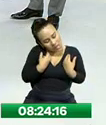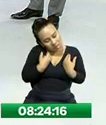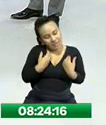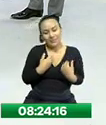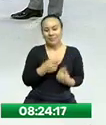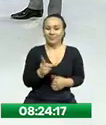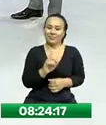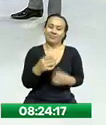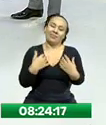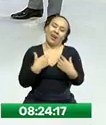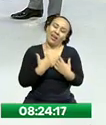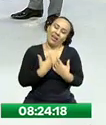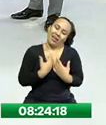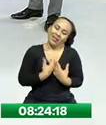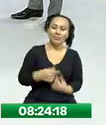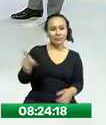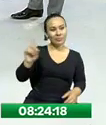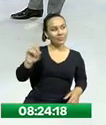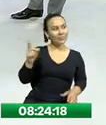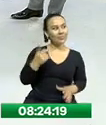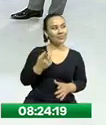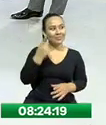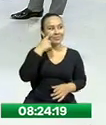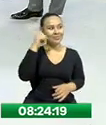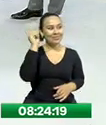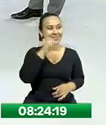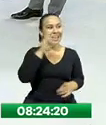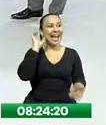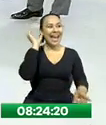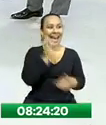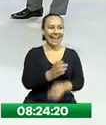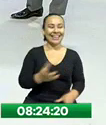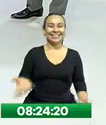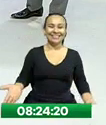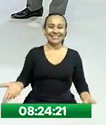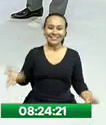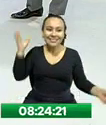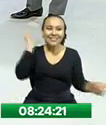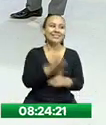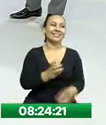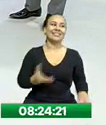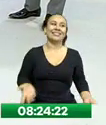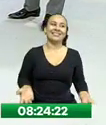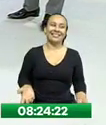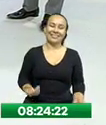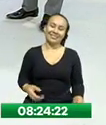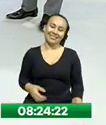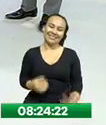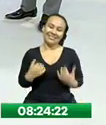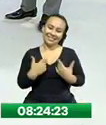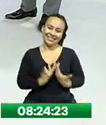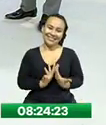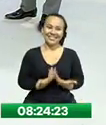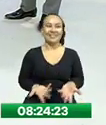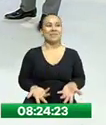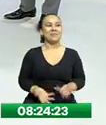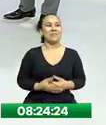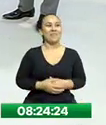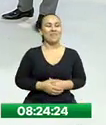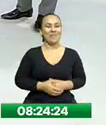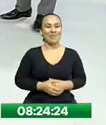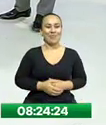le pasa? ¿Qué le pasa? Oye, ve, le reclama el productor, ¿cómo que achacado dice? Sí, mira, tú